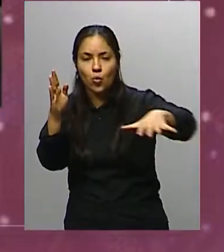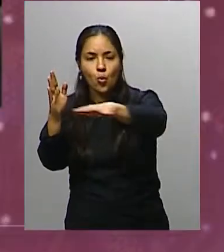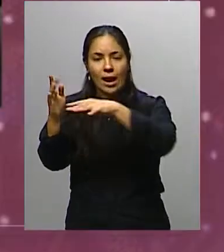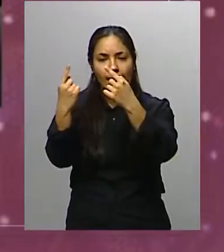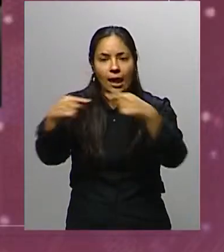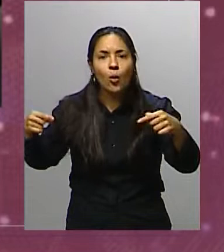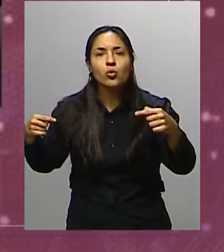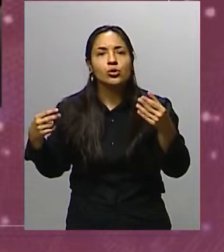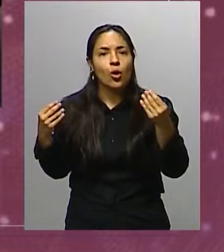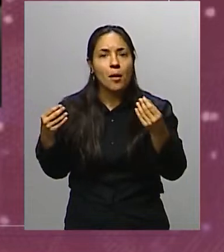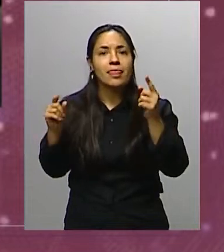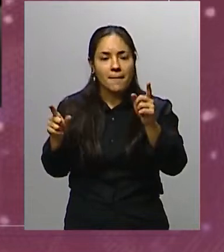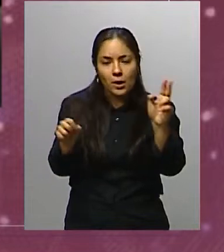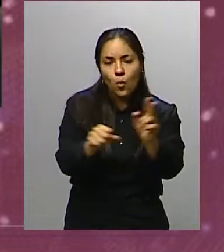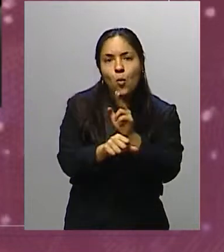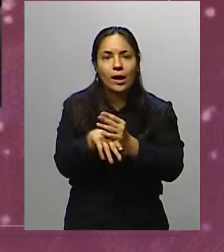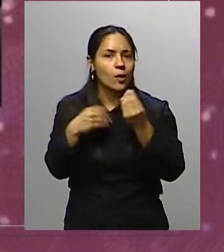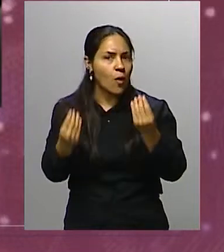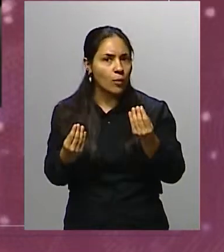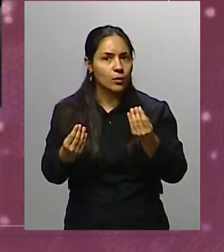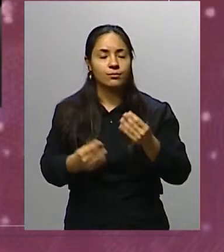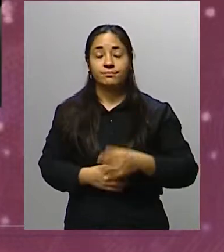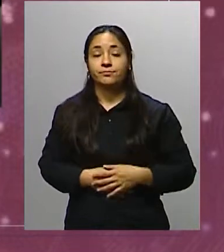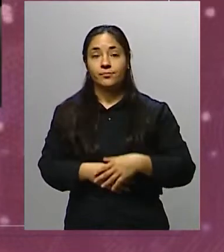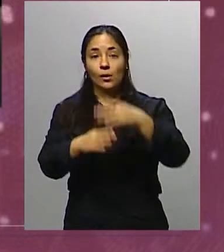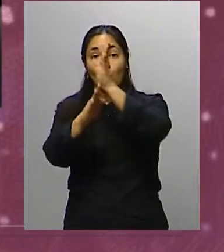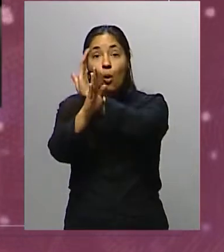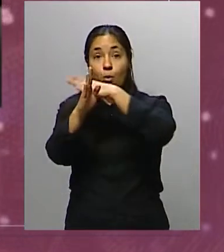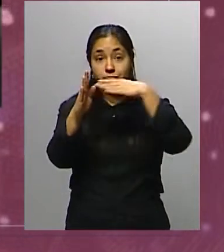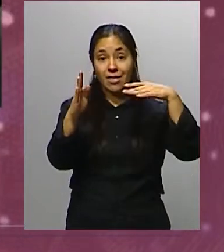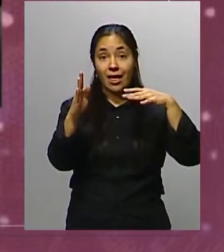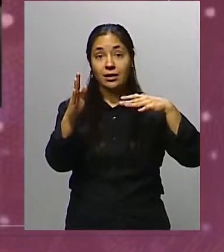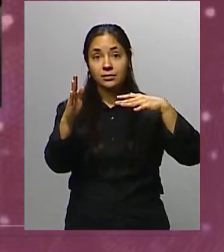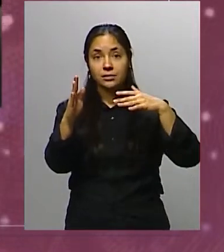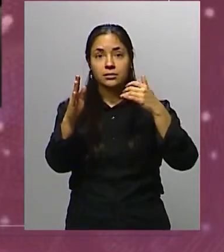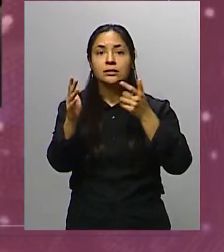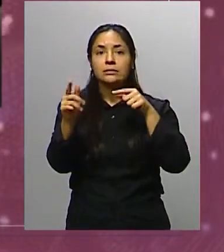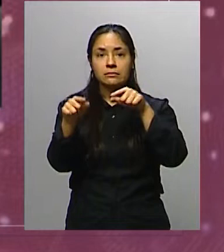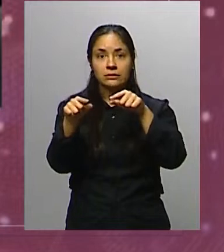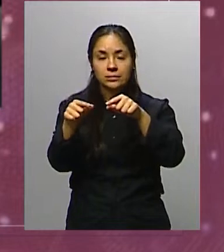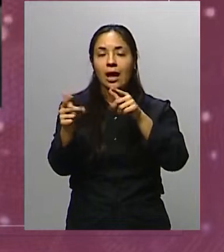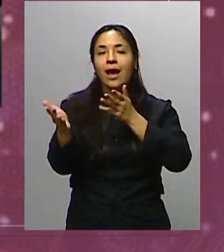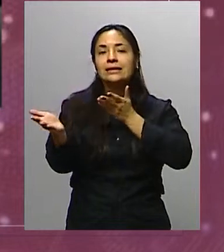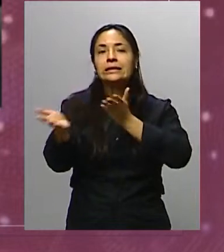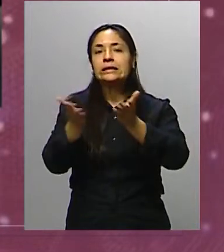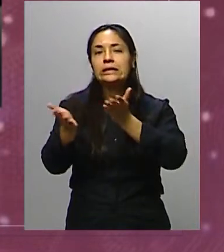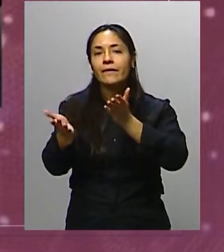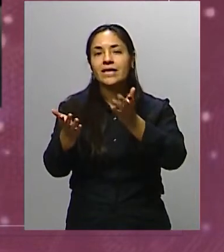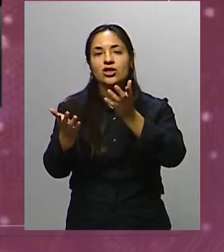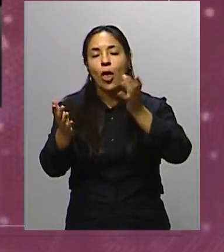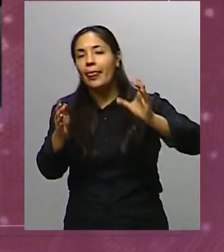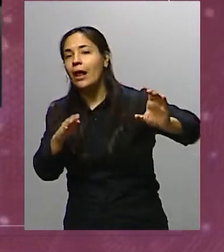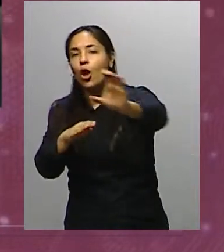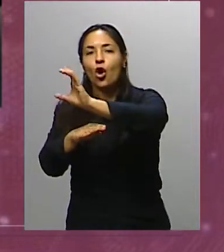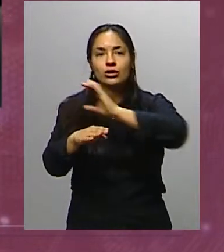esos? Bueno, en general los humedales tienen servicios ecosistémicos, que se les llaman, que